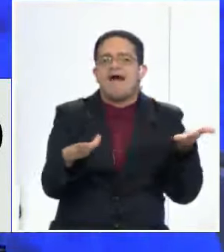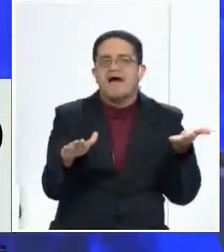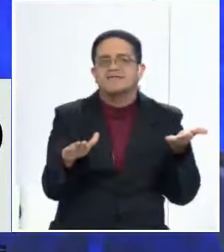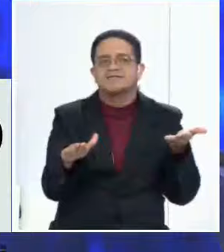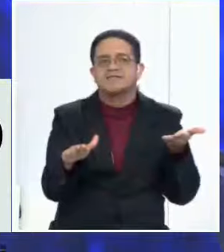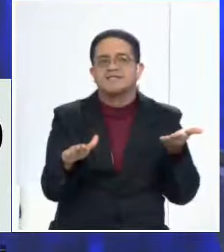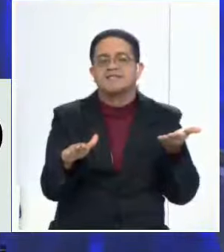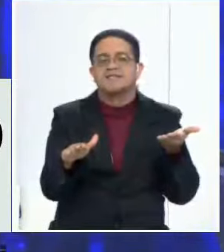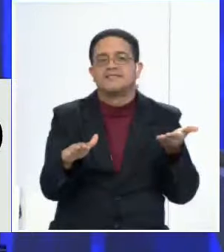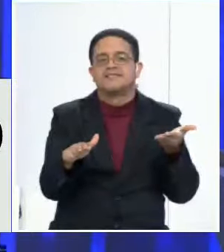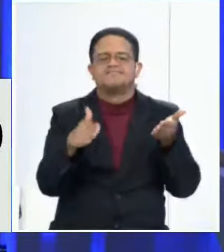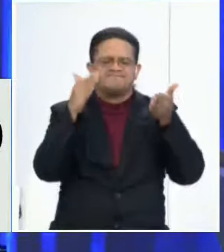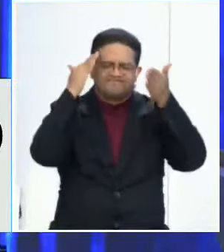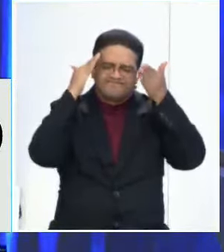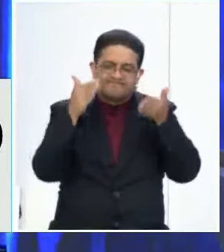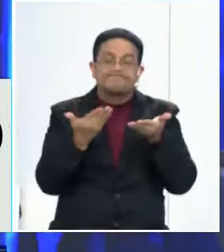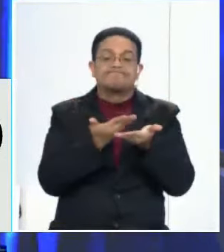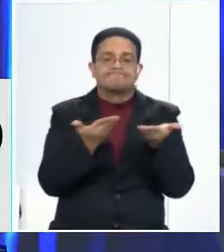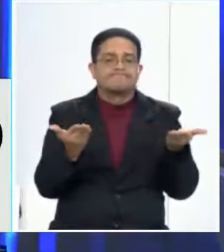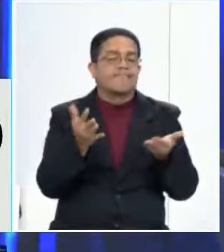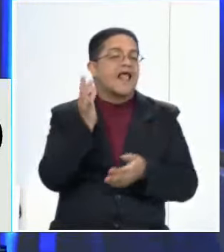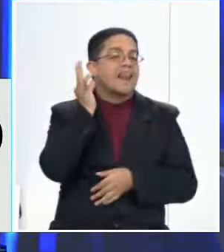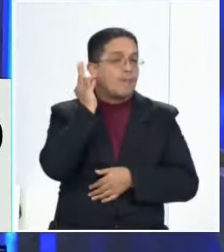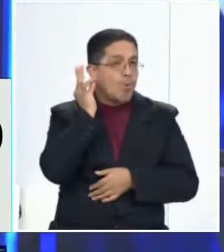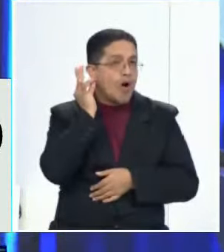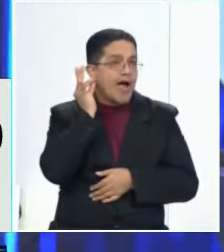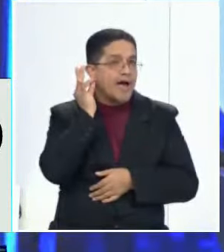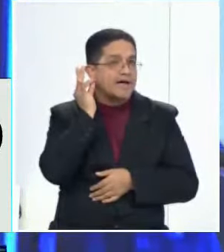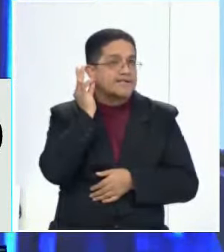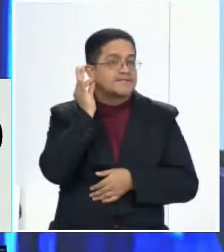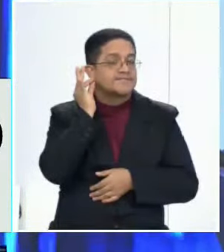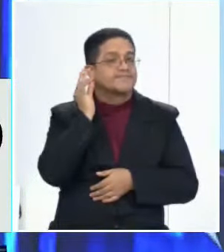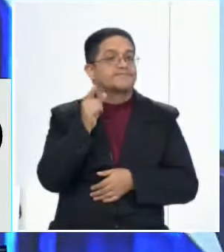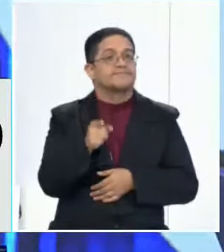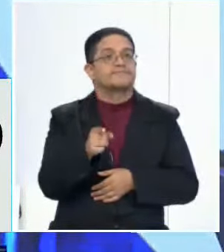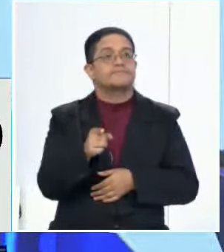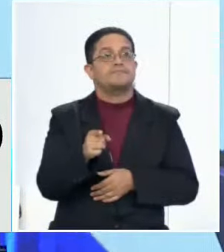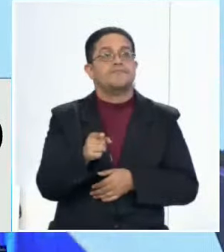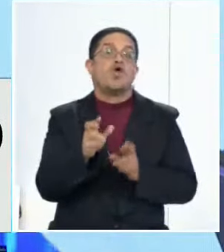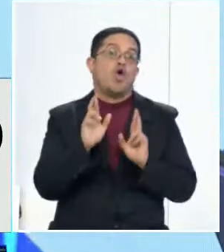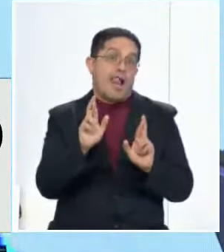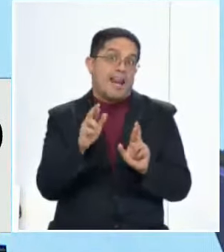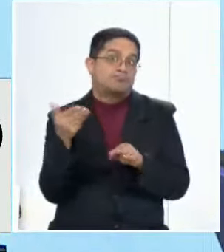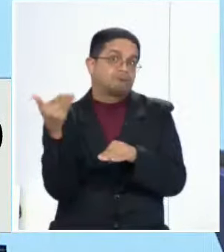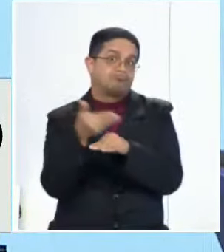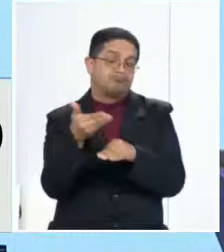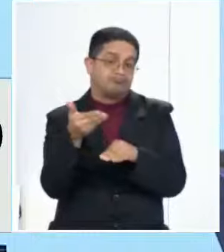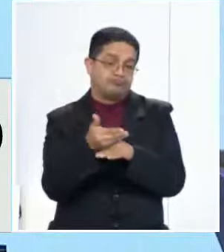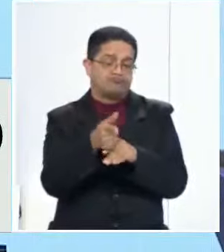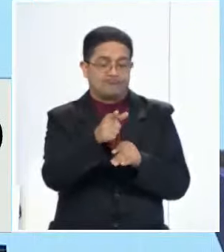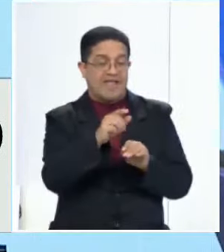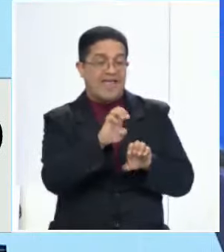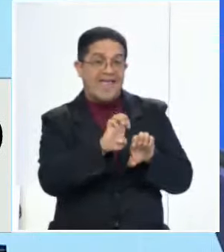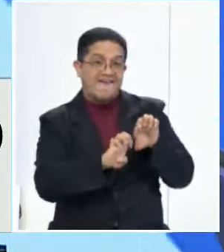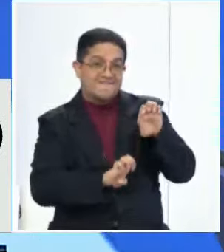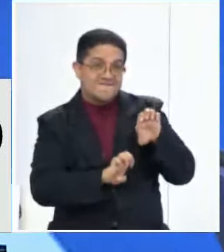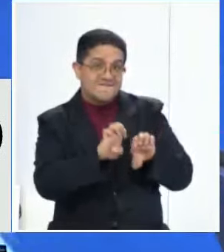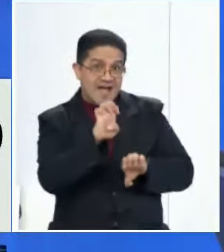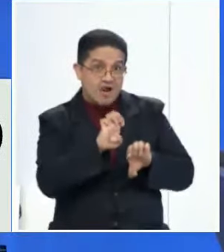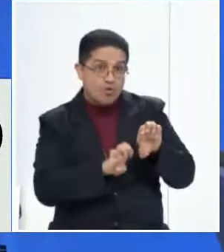a estar enfocada al público femenino. Cuantas más pacientes puedan llegar mejor, serán evaluadas, ¿ok?